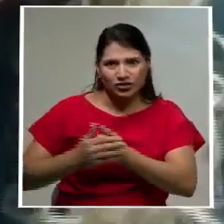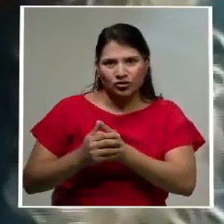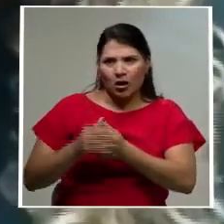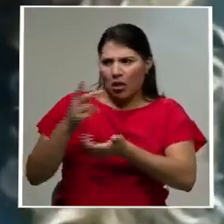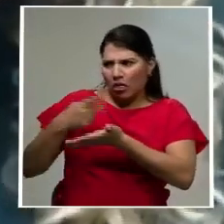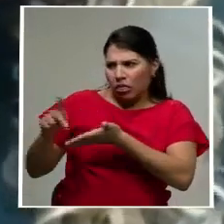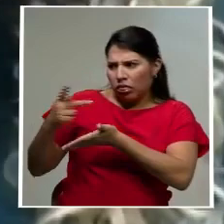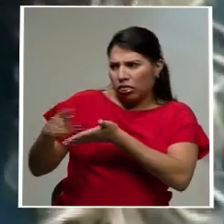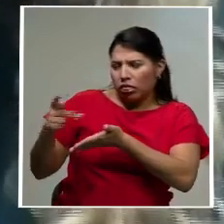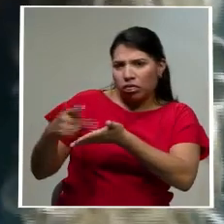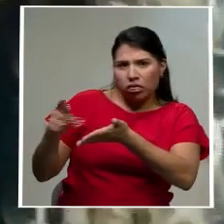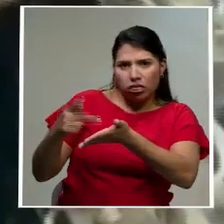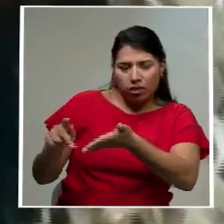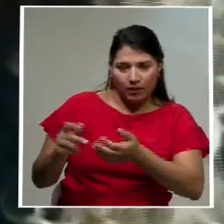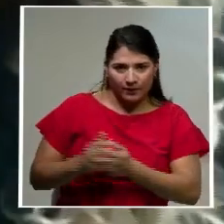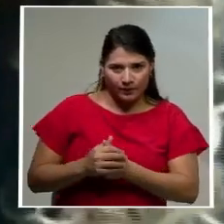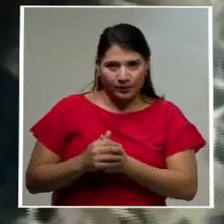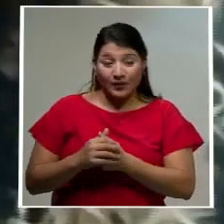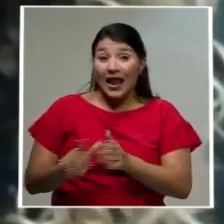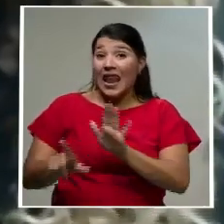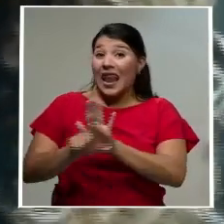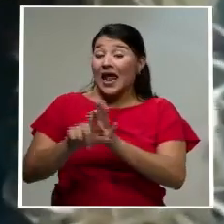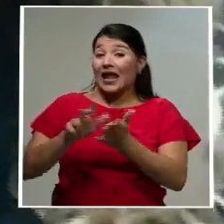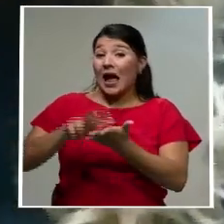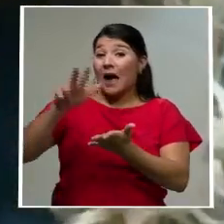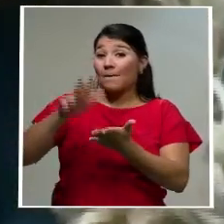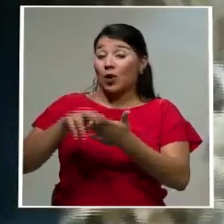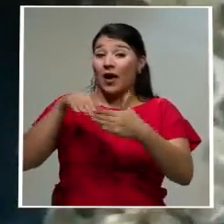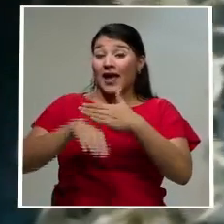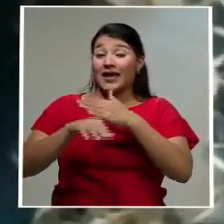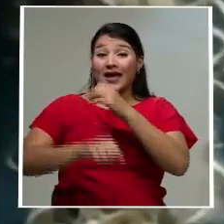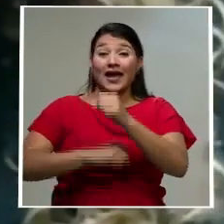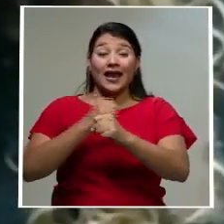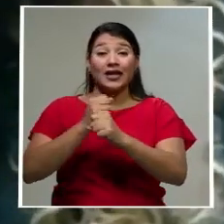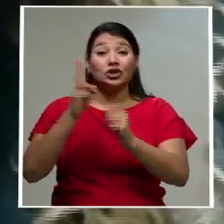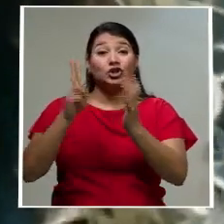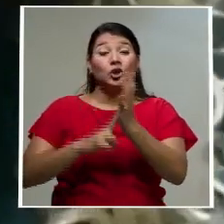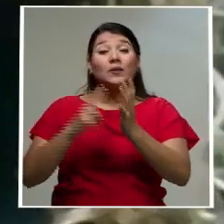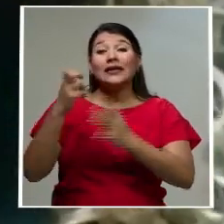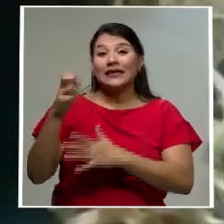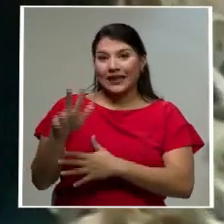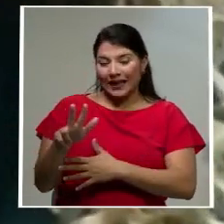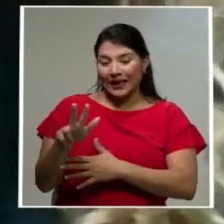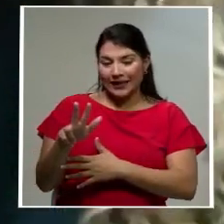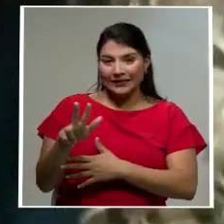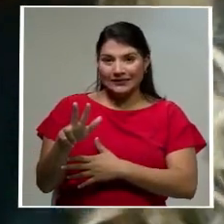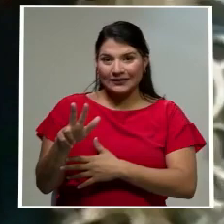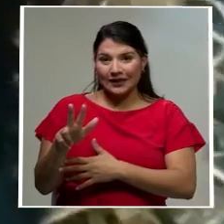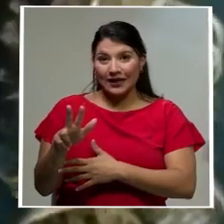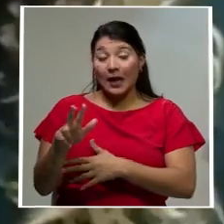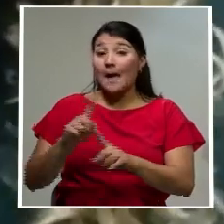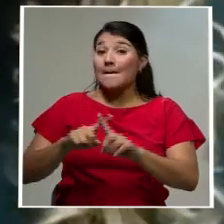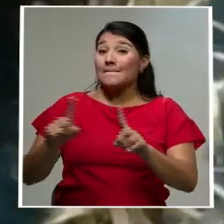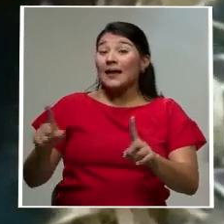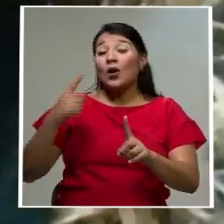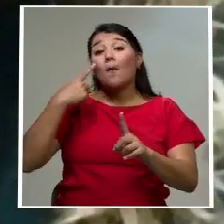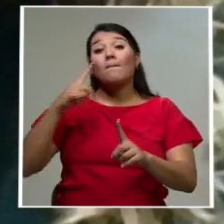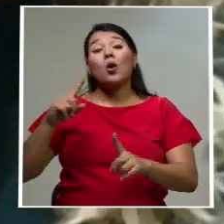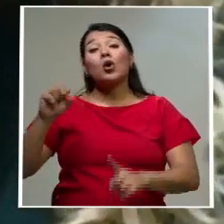corrigieron. La ley se aprueba en el 2013, pero, perdón, por trámites de SETENA,